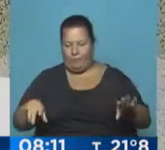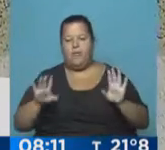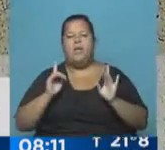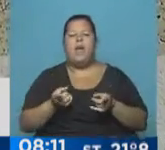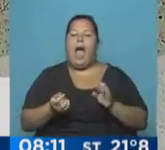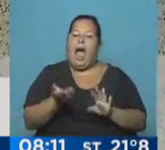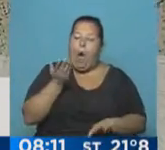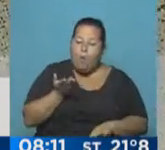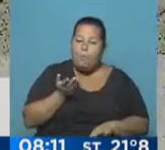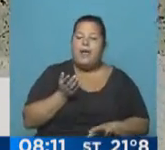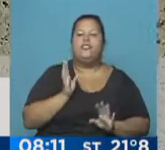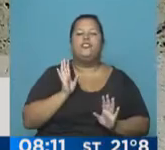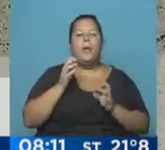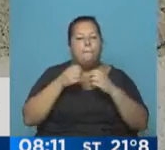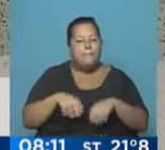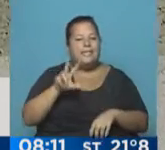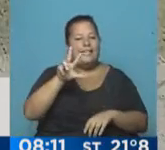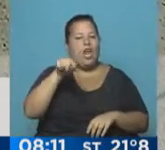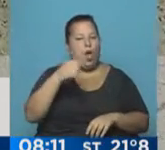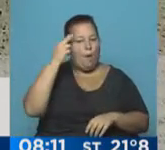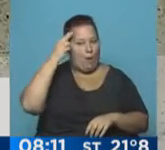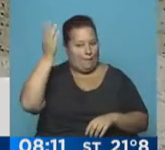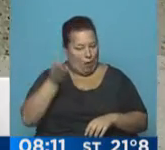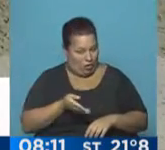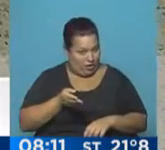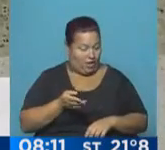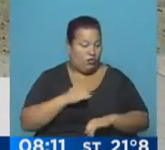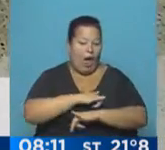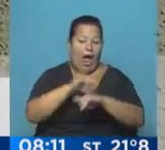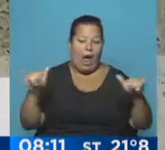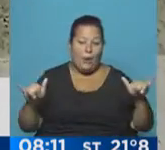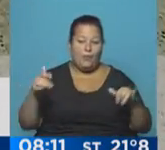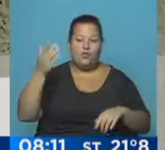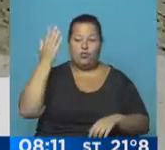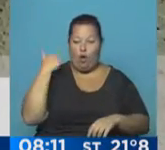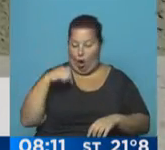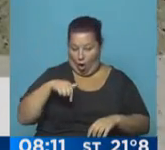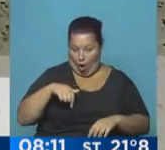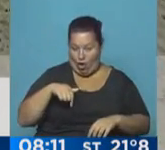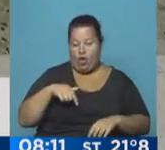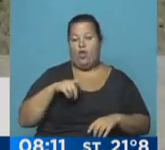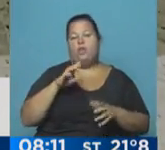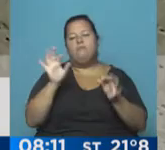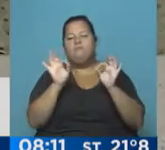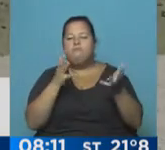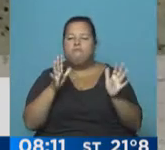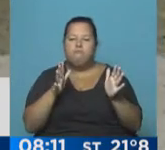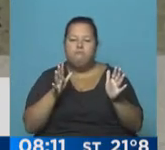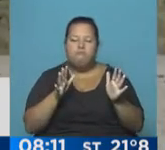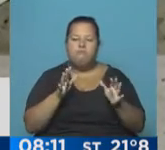con un aumento que arranca del 3,9%, esto es lo que se ha anunciado en la jornada de hoy, uh-huh, con un estimativo